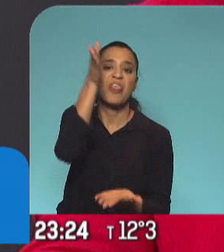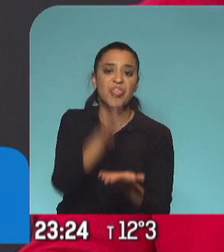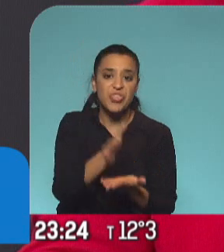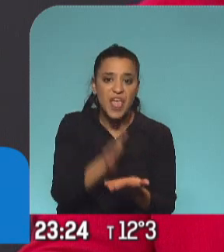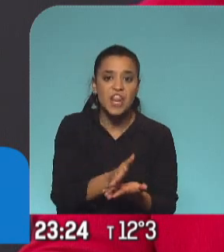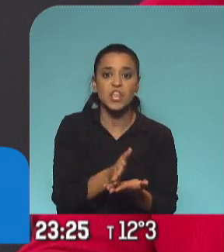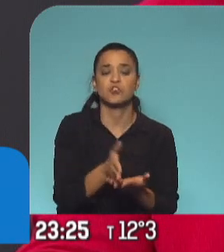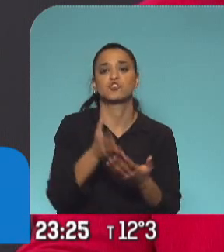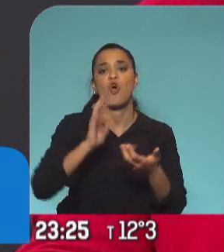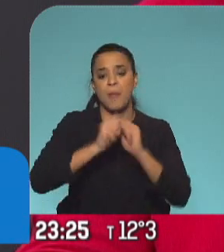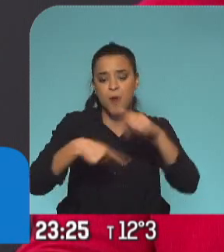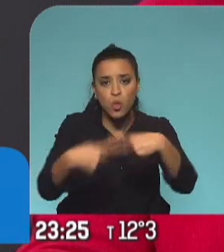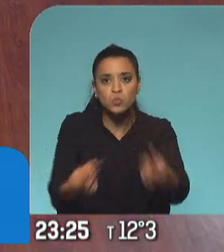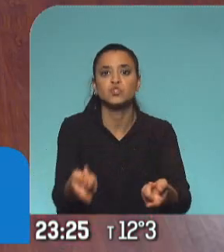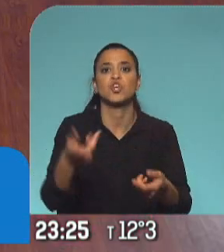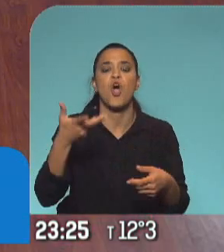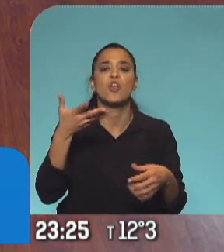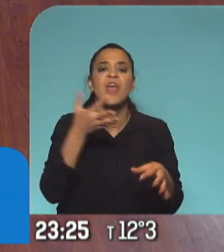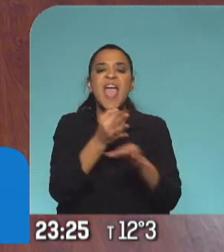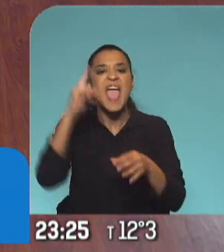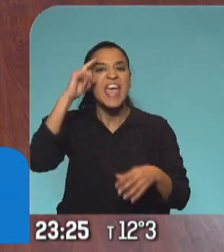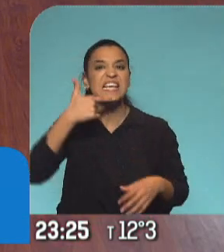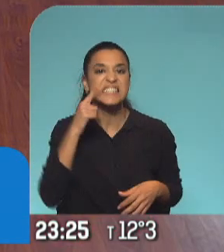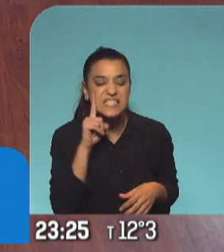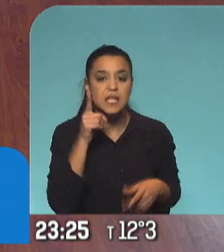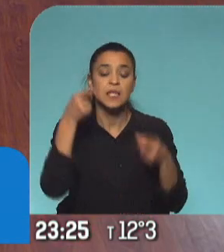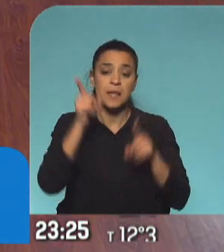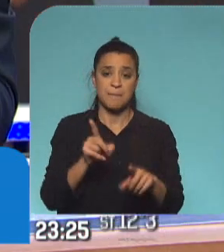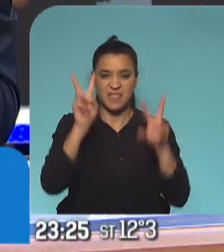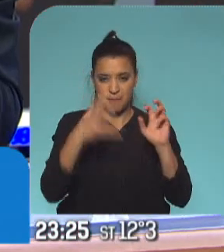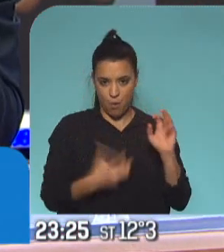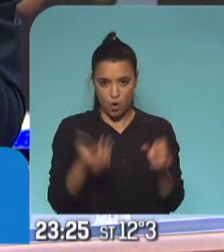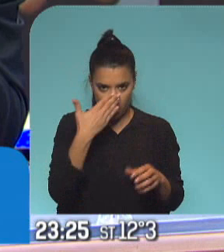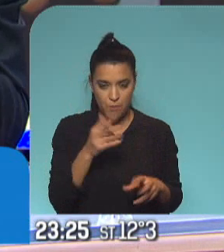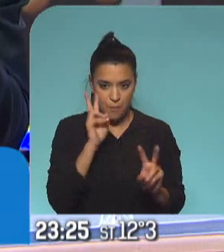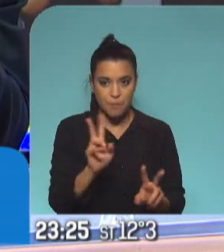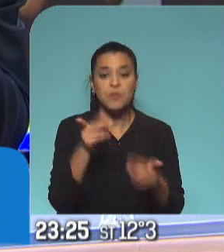derechos reproductivos, Igual, la ahora ESI. vamos a hacer el tema aborto porque también fue un tema común, pero de todos modos,